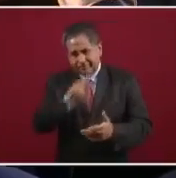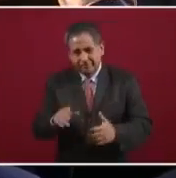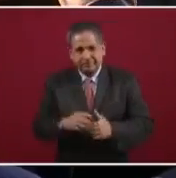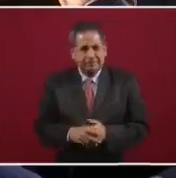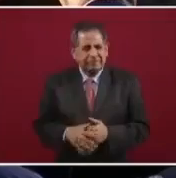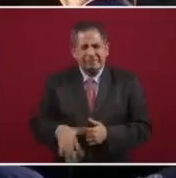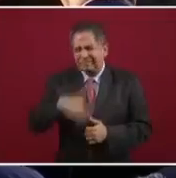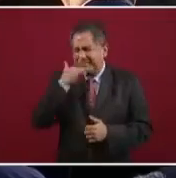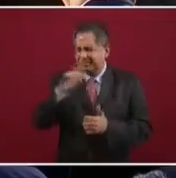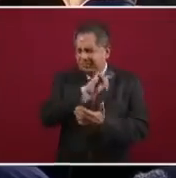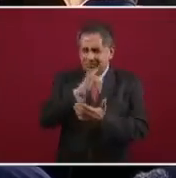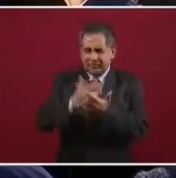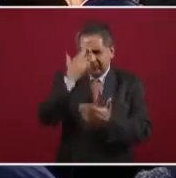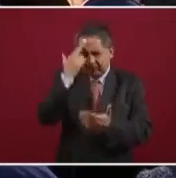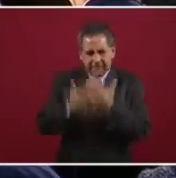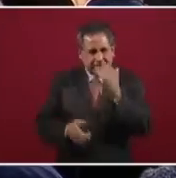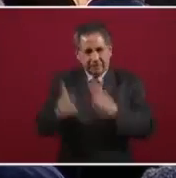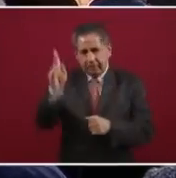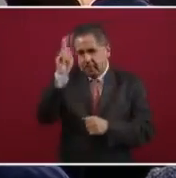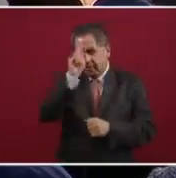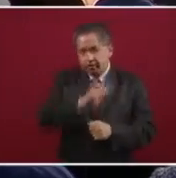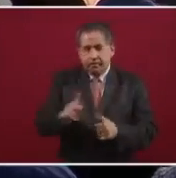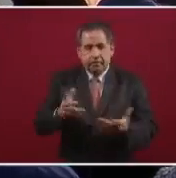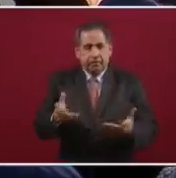¿Un ilícito más grande?